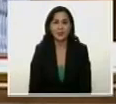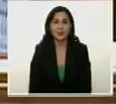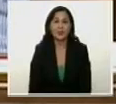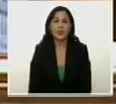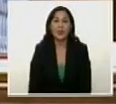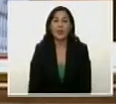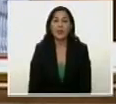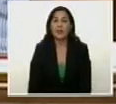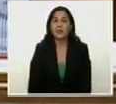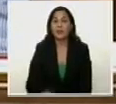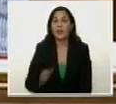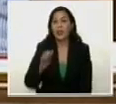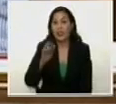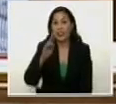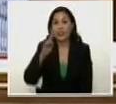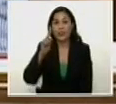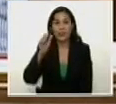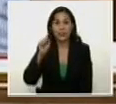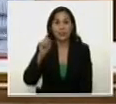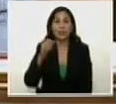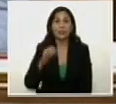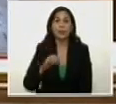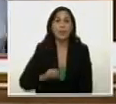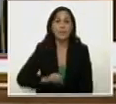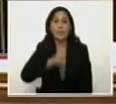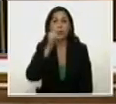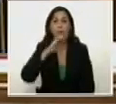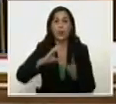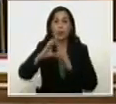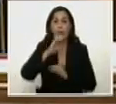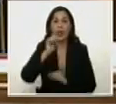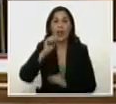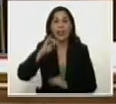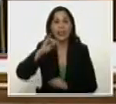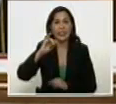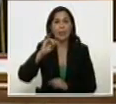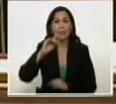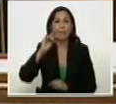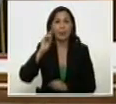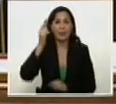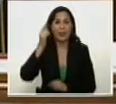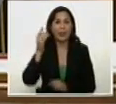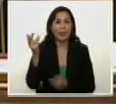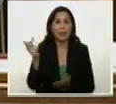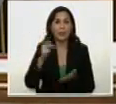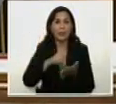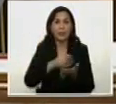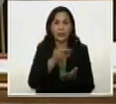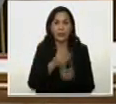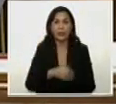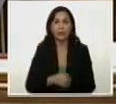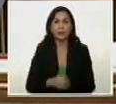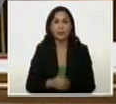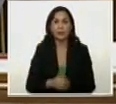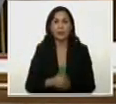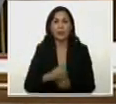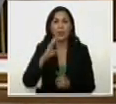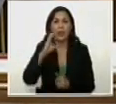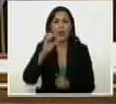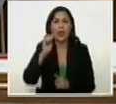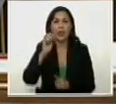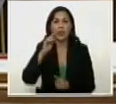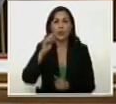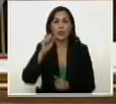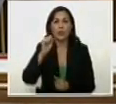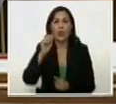Aura Rivas, de tal Estado Mayor de la Cultura. Alí Alejandro Primera, presente. Está Carlos Aspurua.